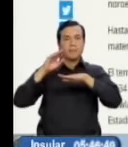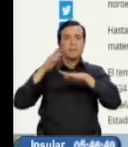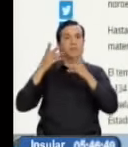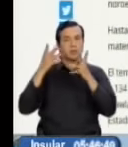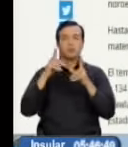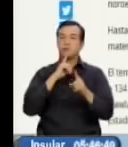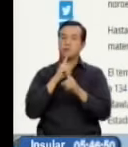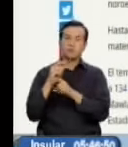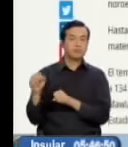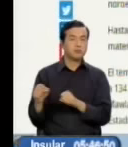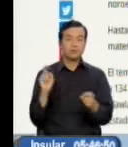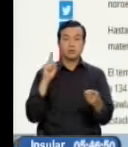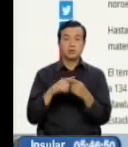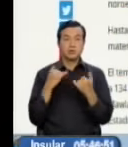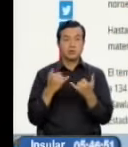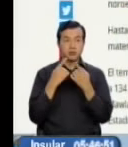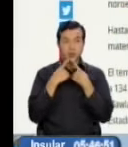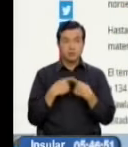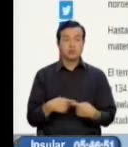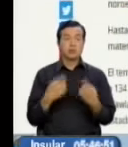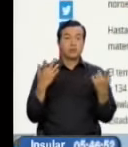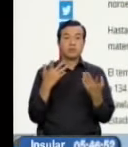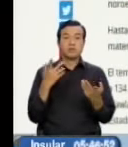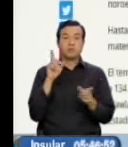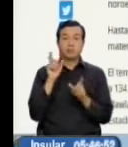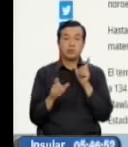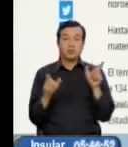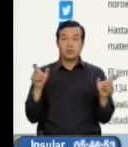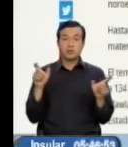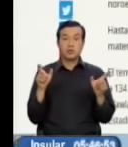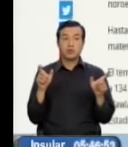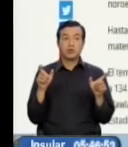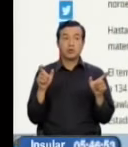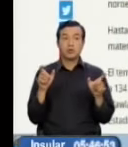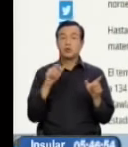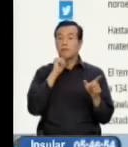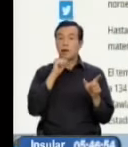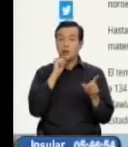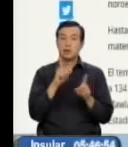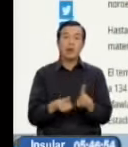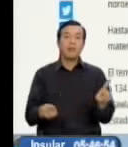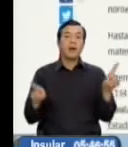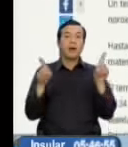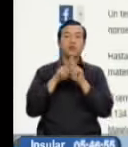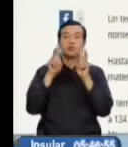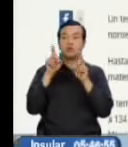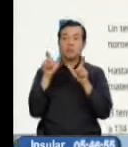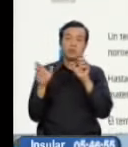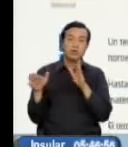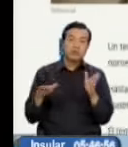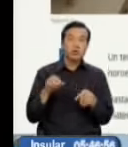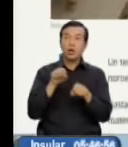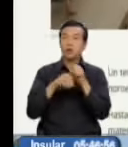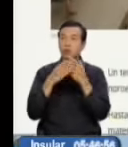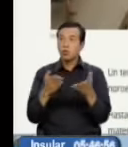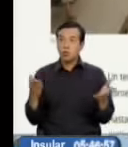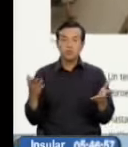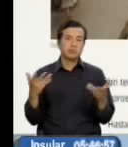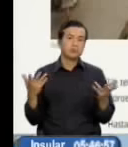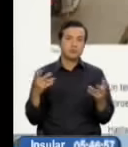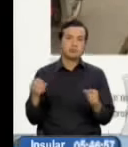descartar. Hasta ahora, insistimos, no se han registrado la contabilización de víctimas o daños. Sin duda los hay, se